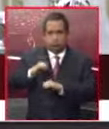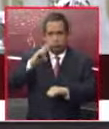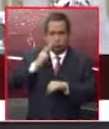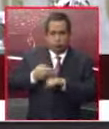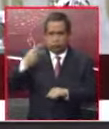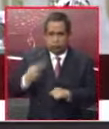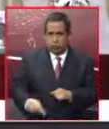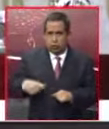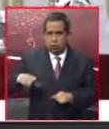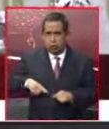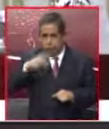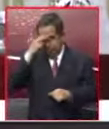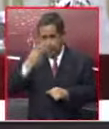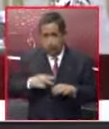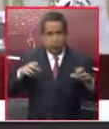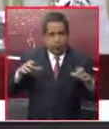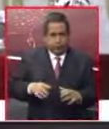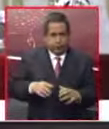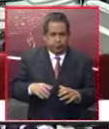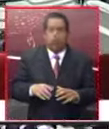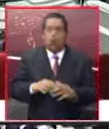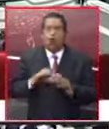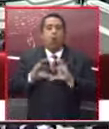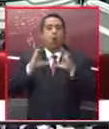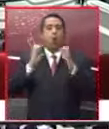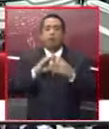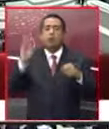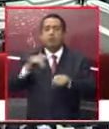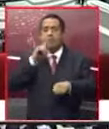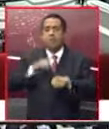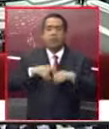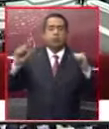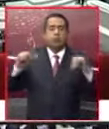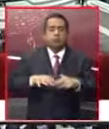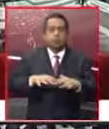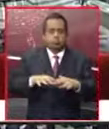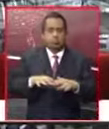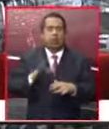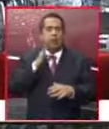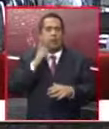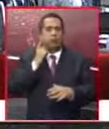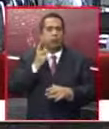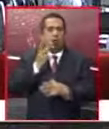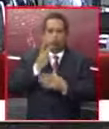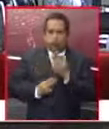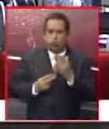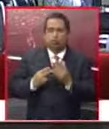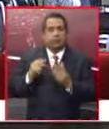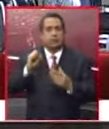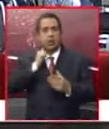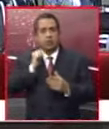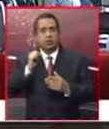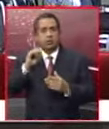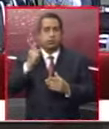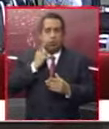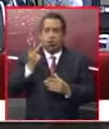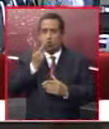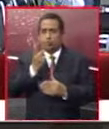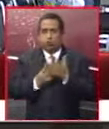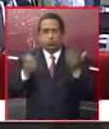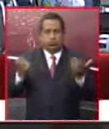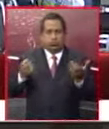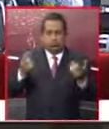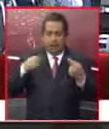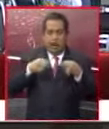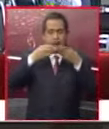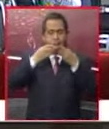los Estados Unidos Mexicanos, el Congreso Federal se reunió aquí en el Palacio Legislativo de San Lázaro para la apertura del nuevo